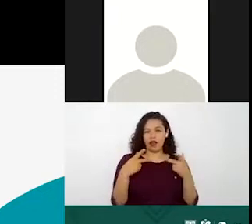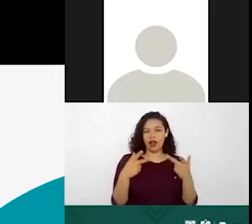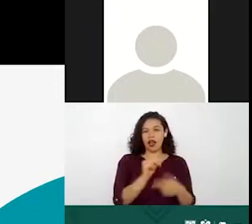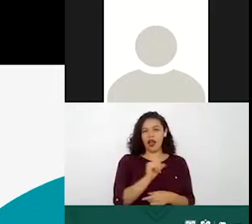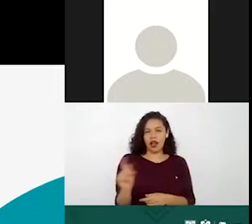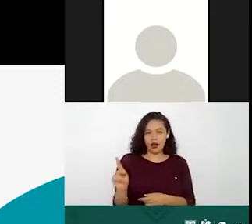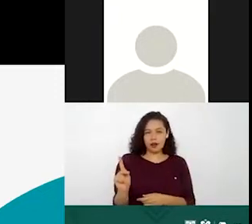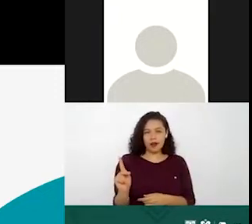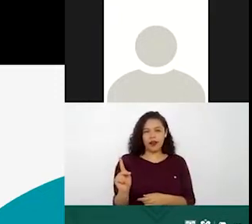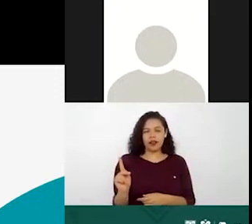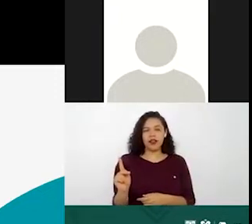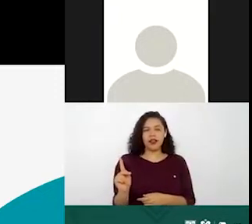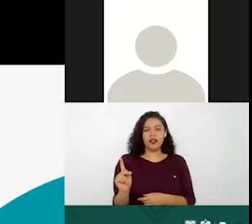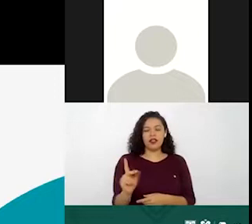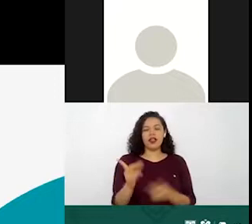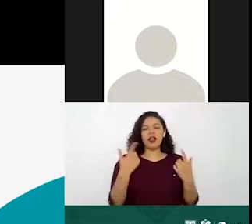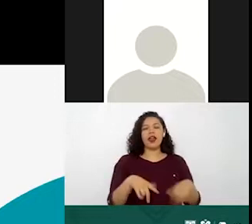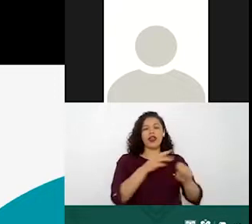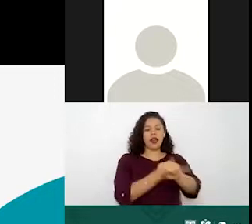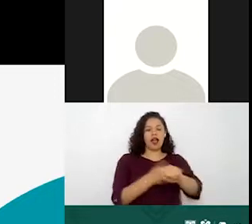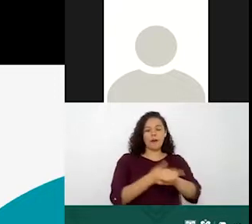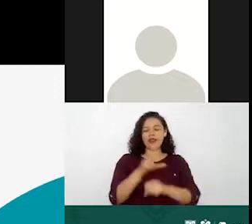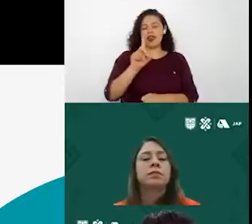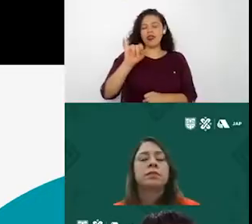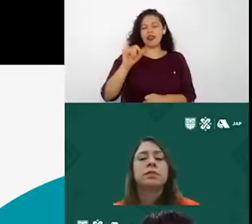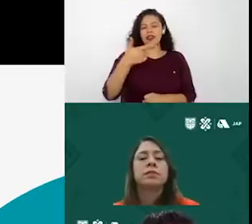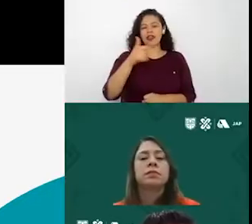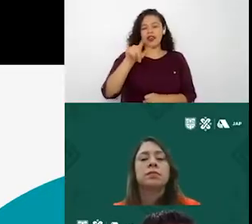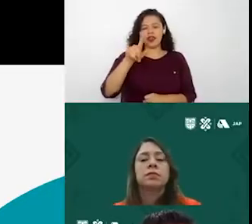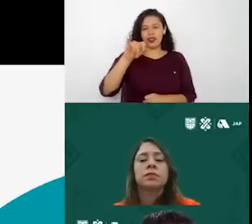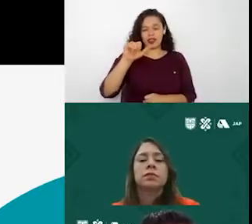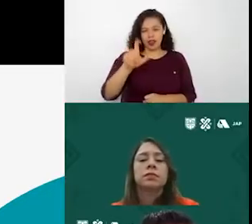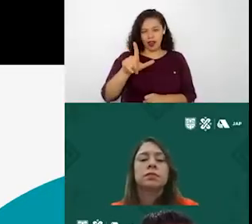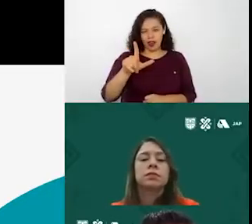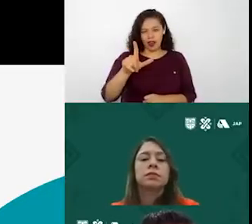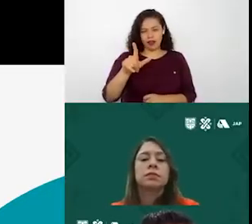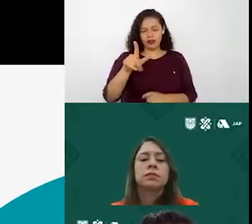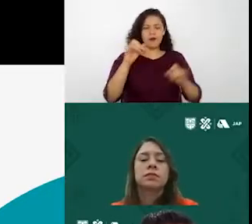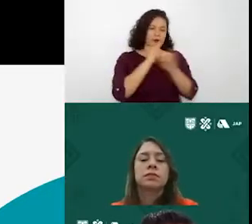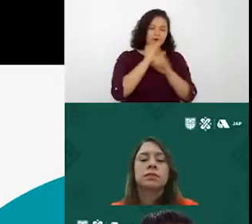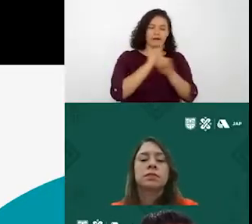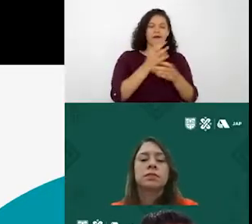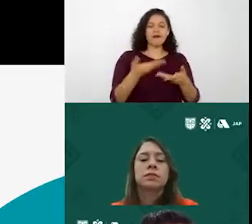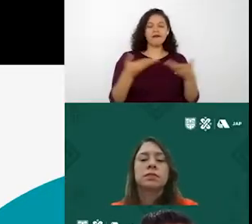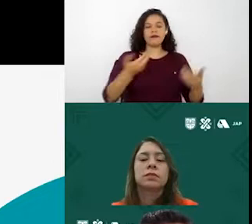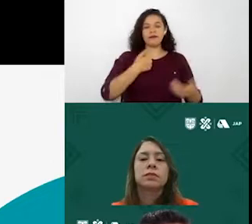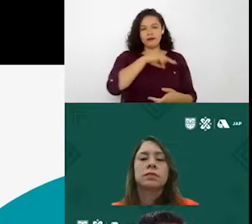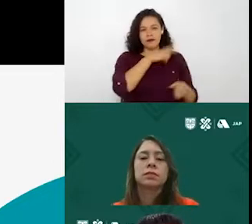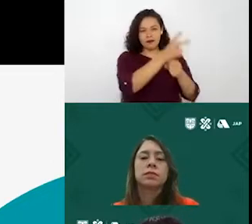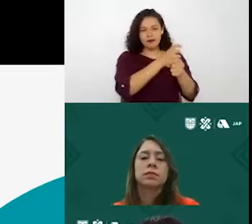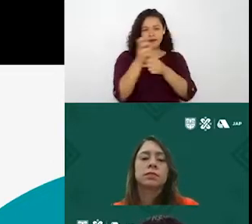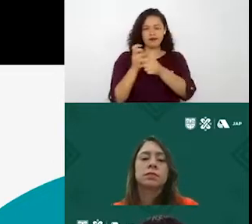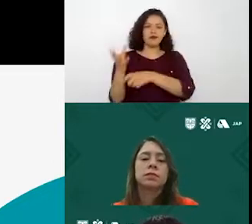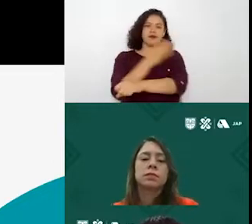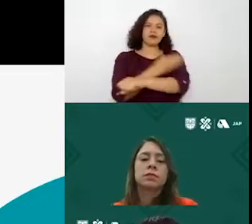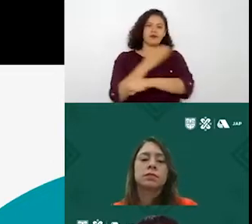que justamente está en la plataforma de tramita digital para Esto justamente hemos invitado a algunos de nuestros compañeros